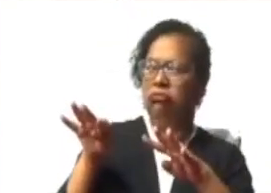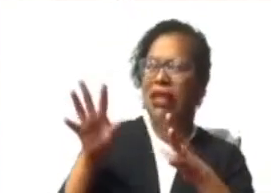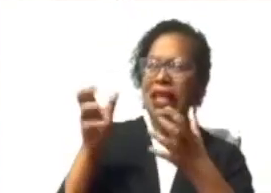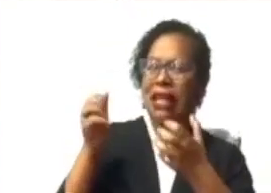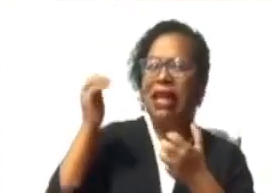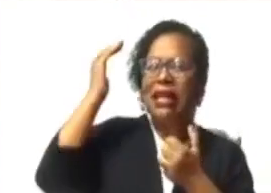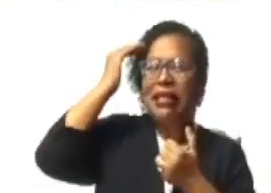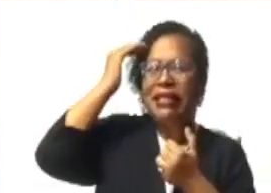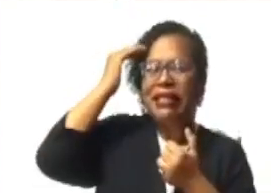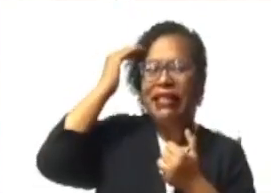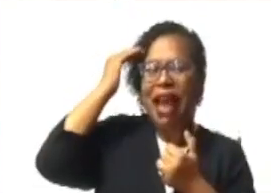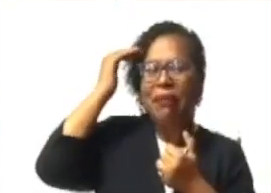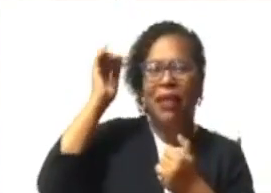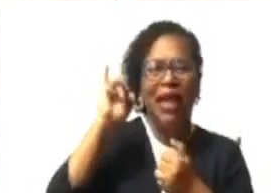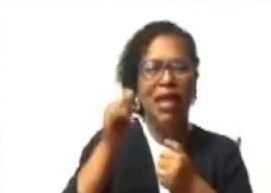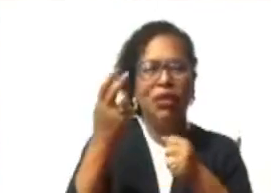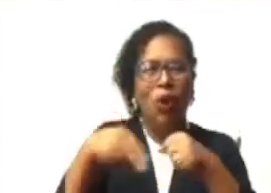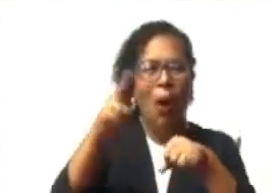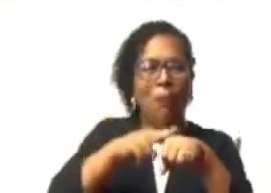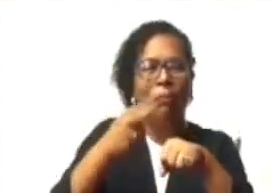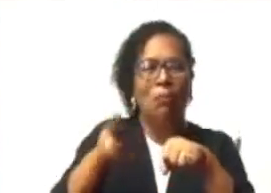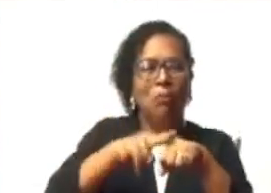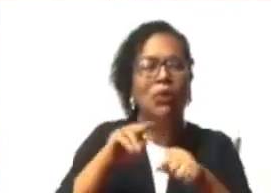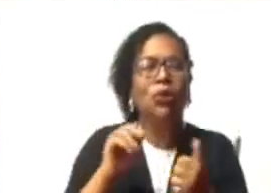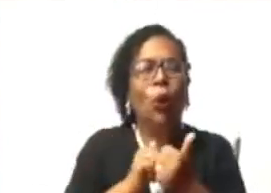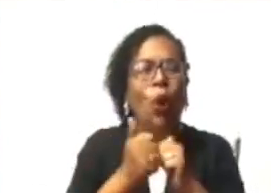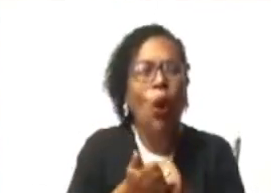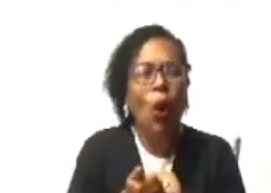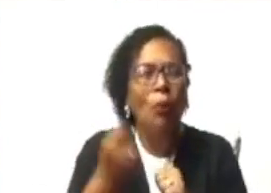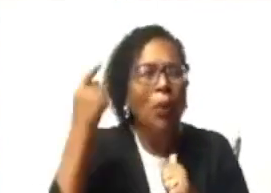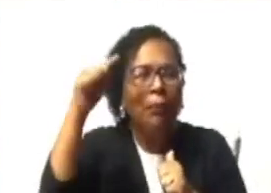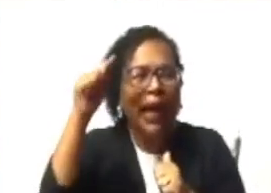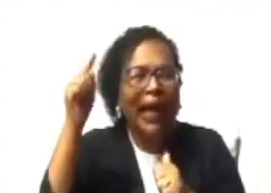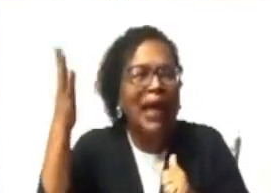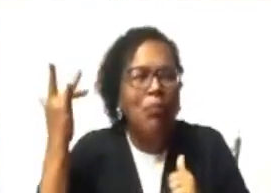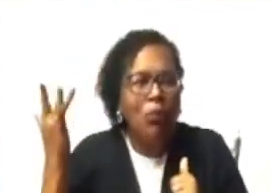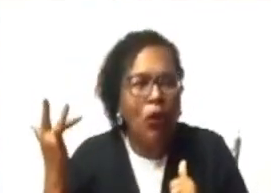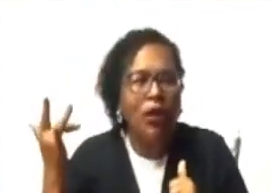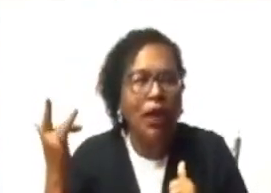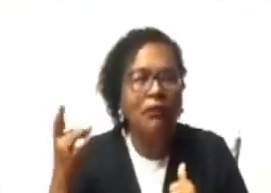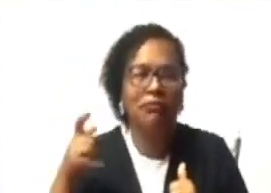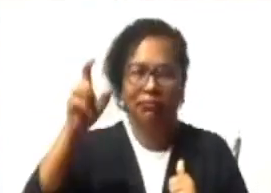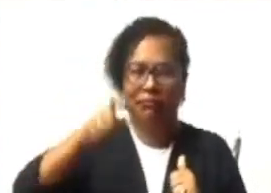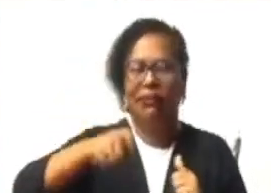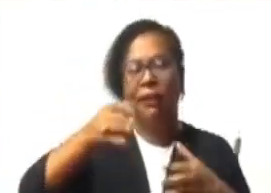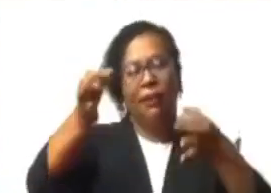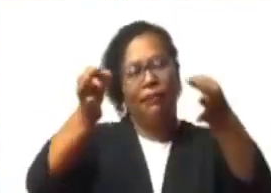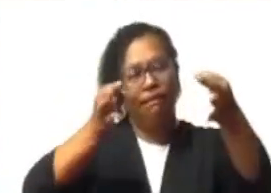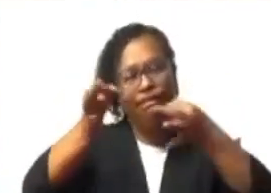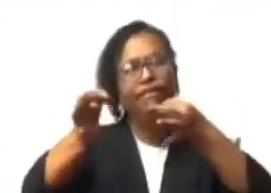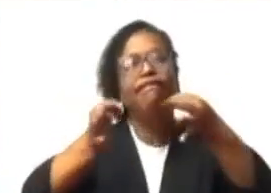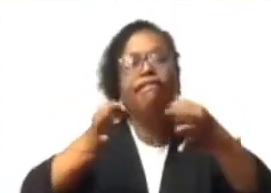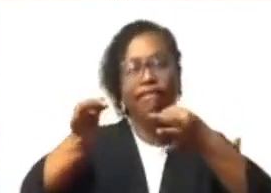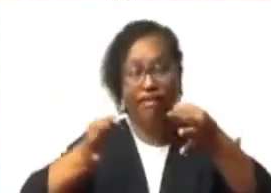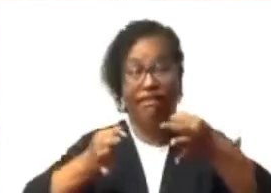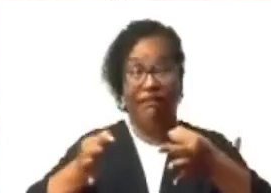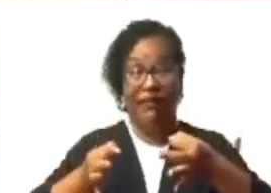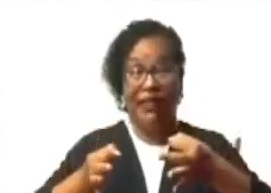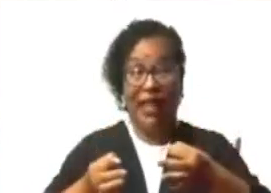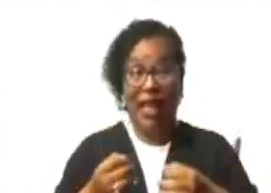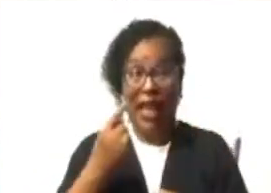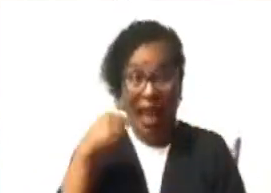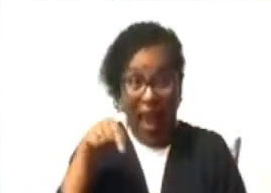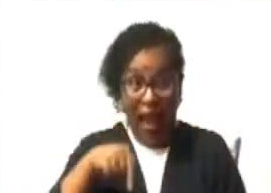aumentos tan desproporcionales, sin planificación anticipada y en un año